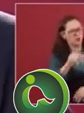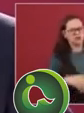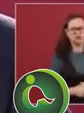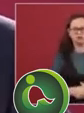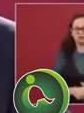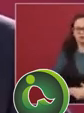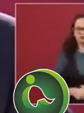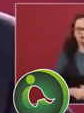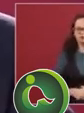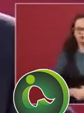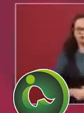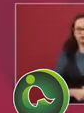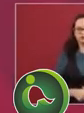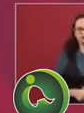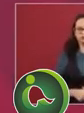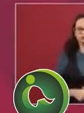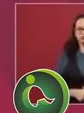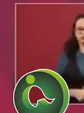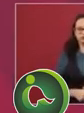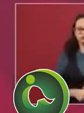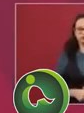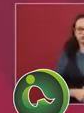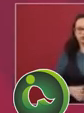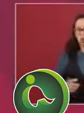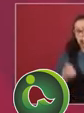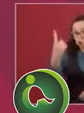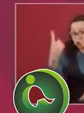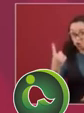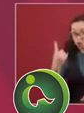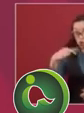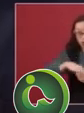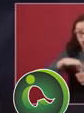pero no hubo un voto llegan como